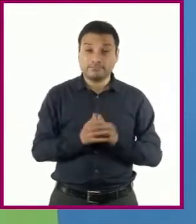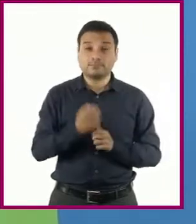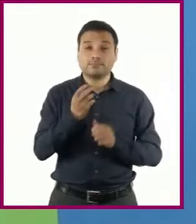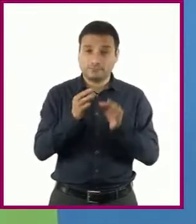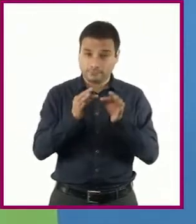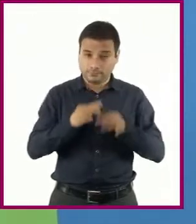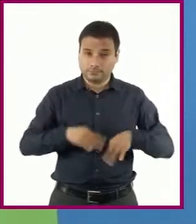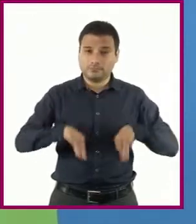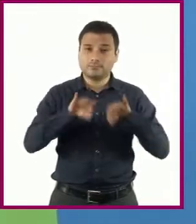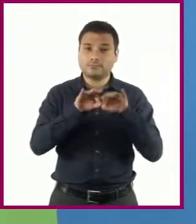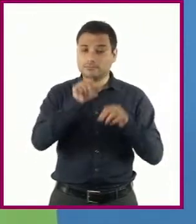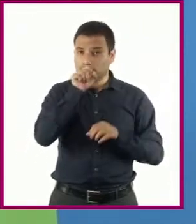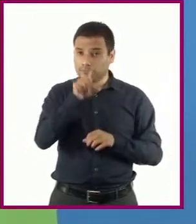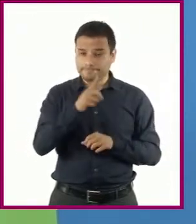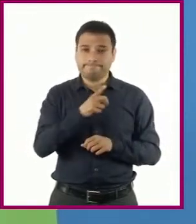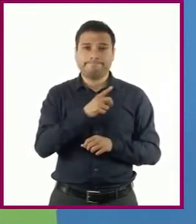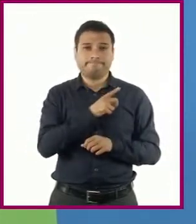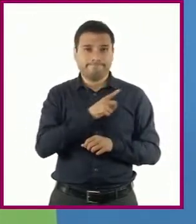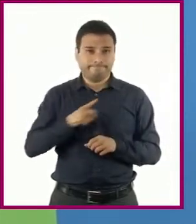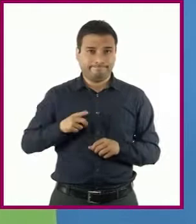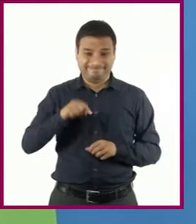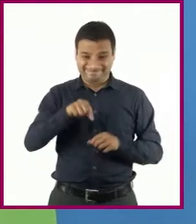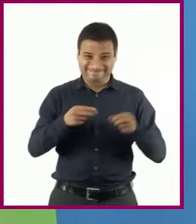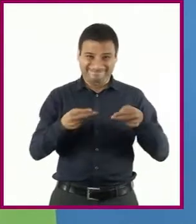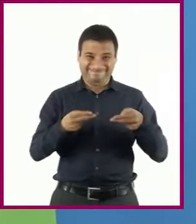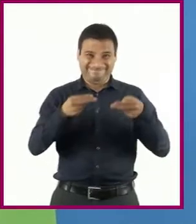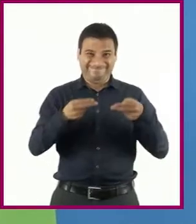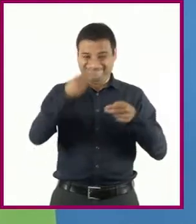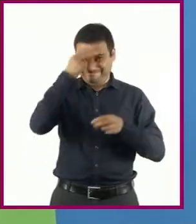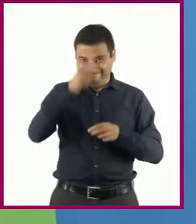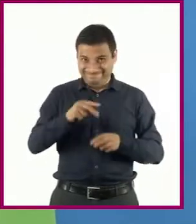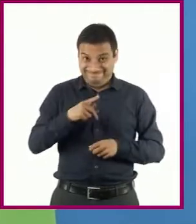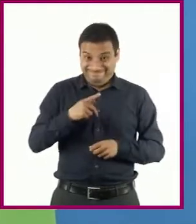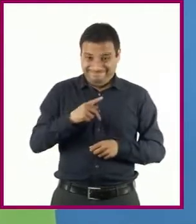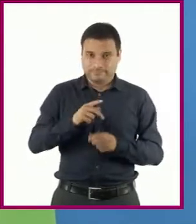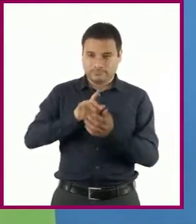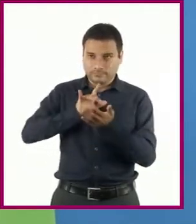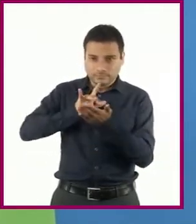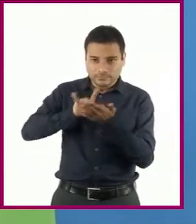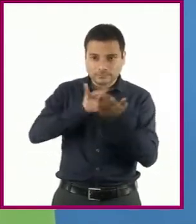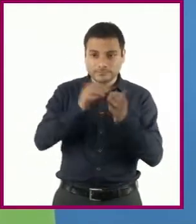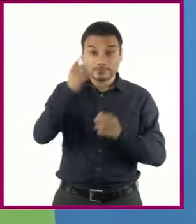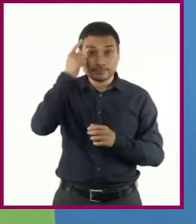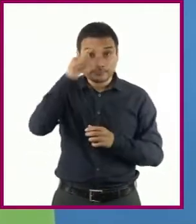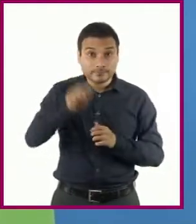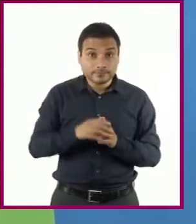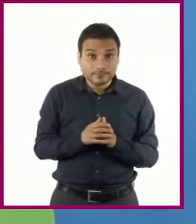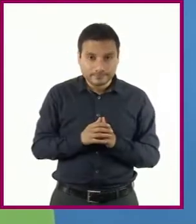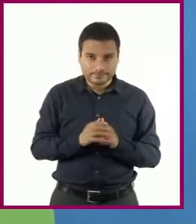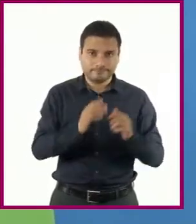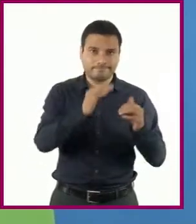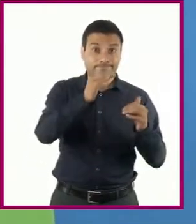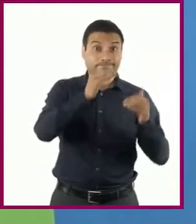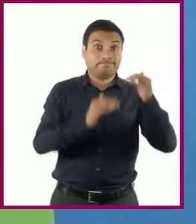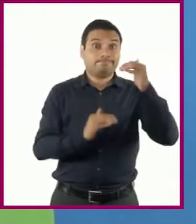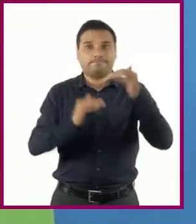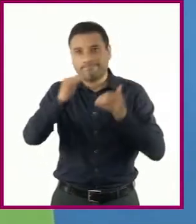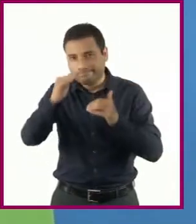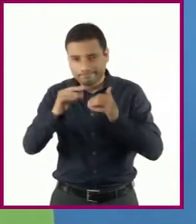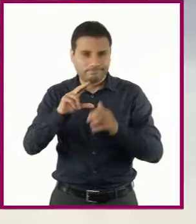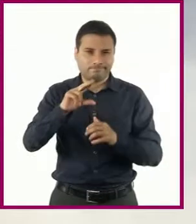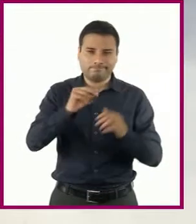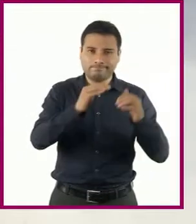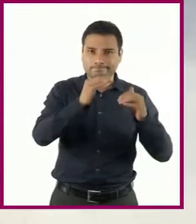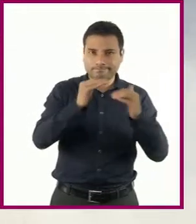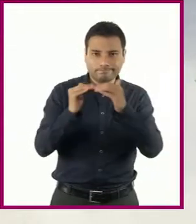es necesario que apoyemos a las economías locales para que de esta forma ayudemos a reducir las desigualdades económicas y